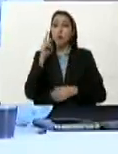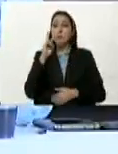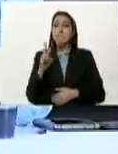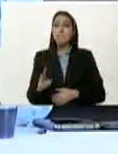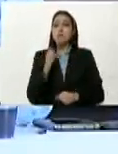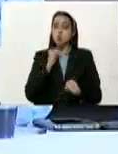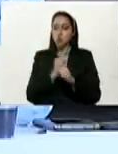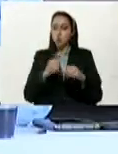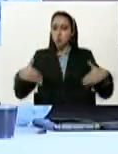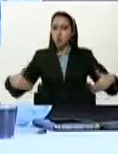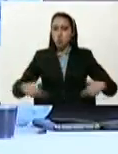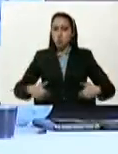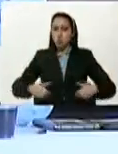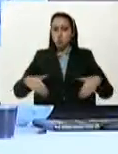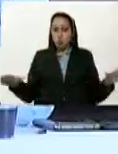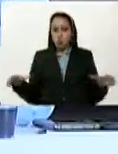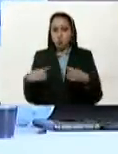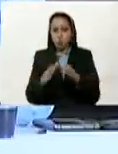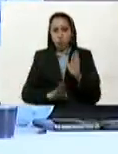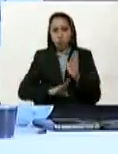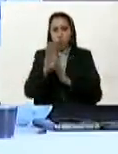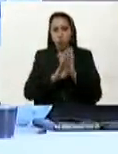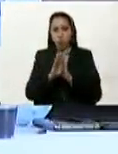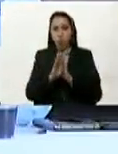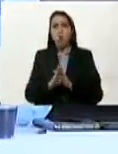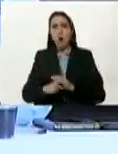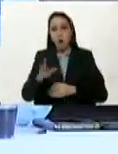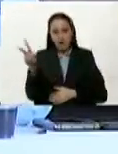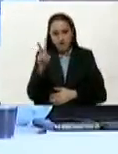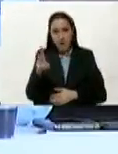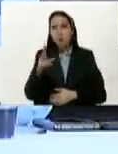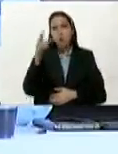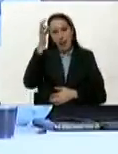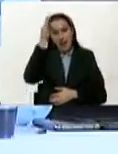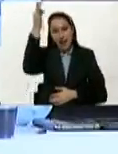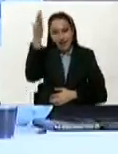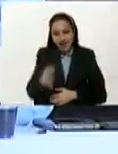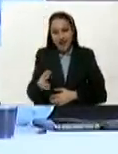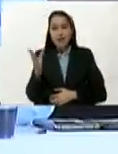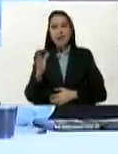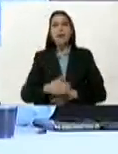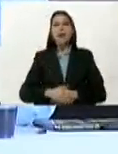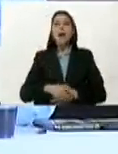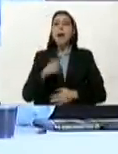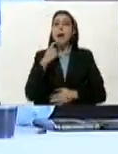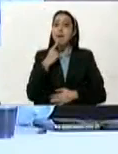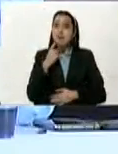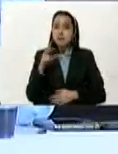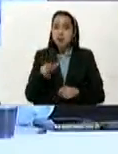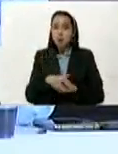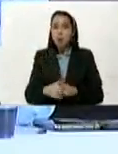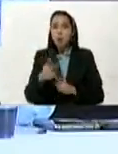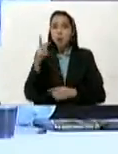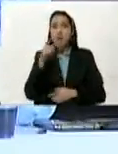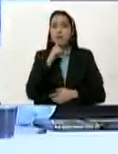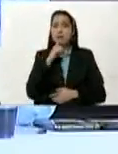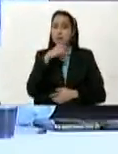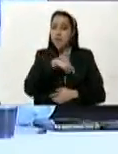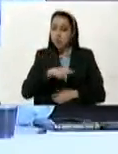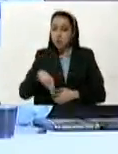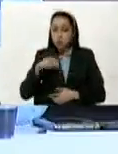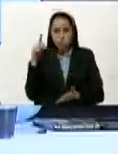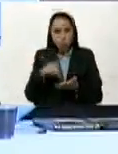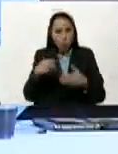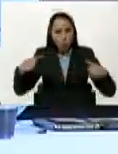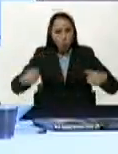de un sector productivo que apuesta al país que no se fue que en los momentos difíciles se ha quedado que por supuesto se ha